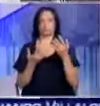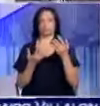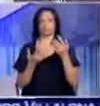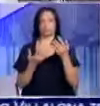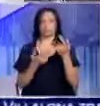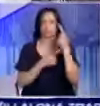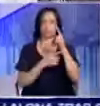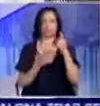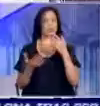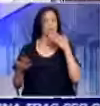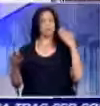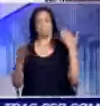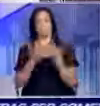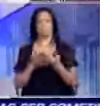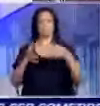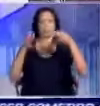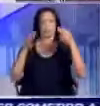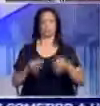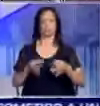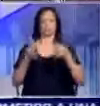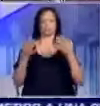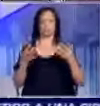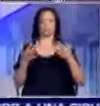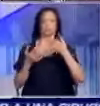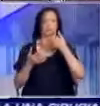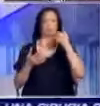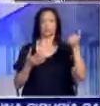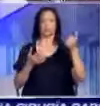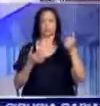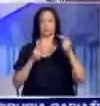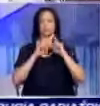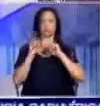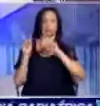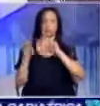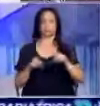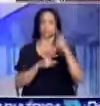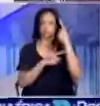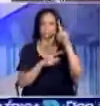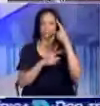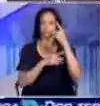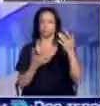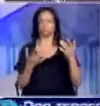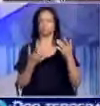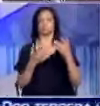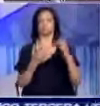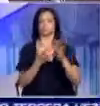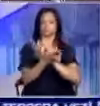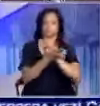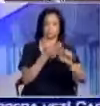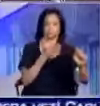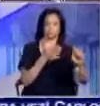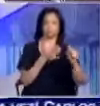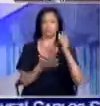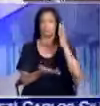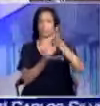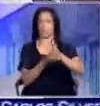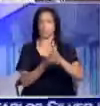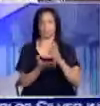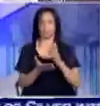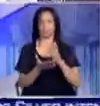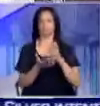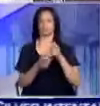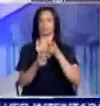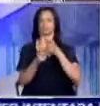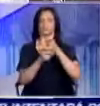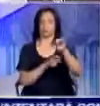la panacea y que es la el El Gran decreto para eh radicalizar y frenar eso es